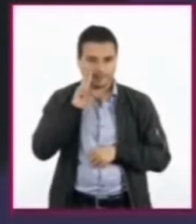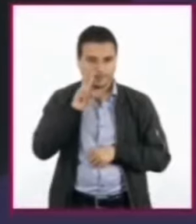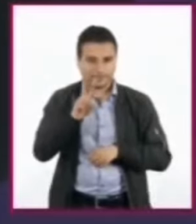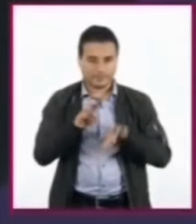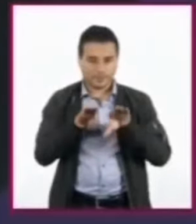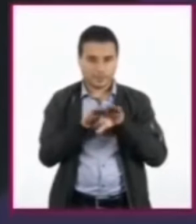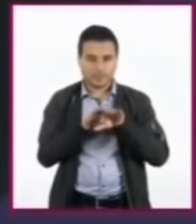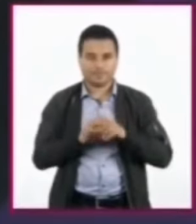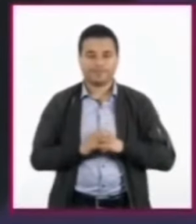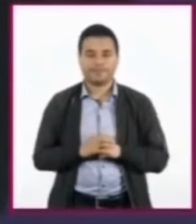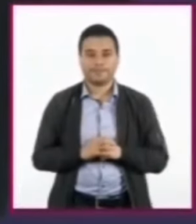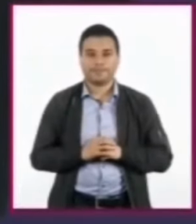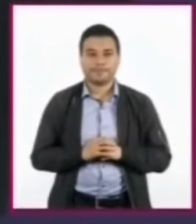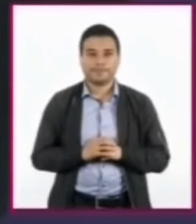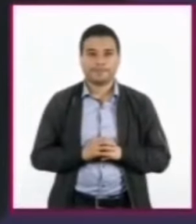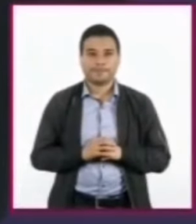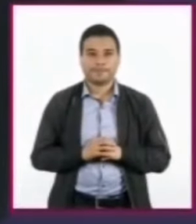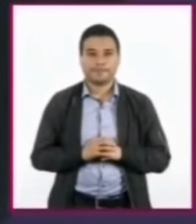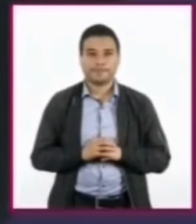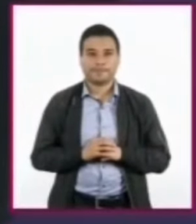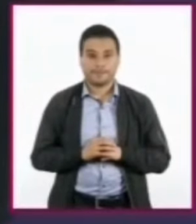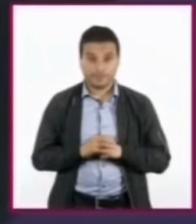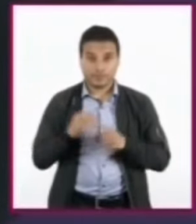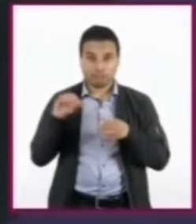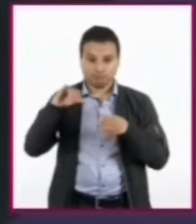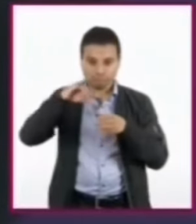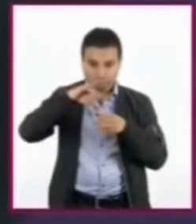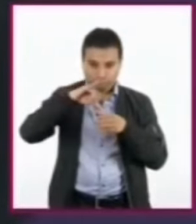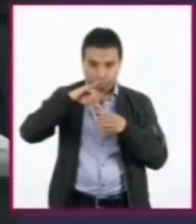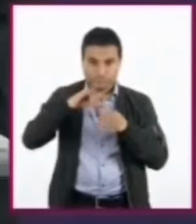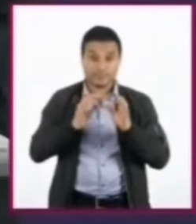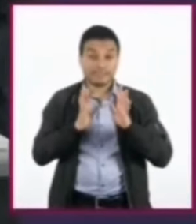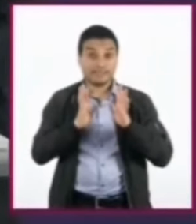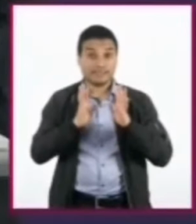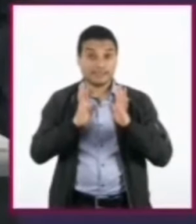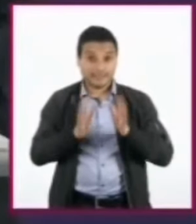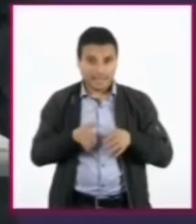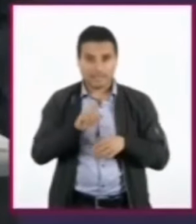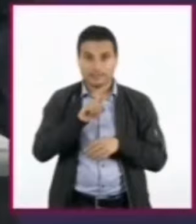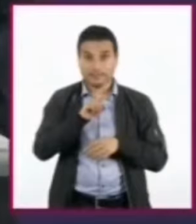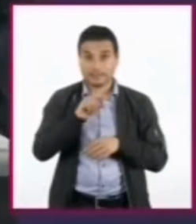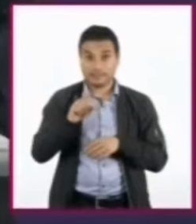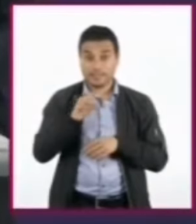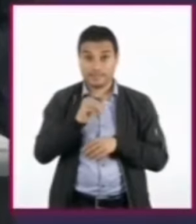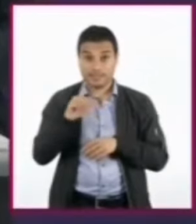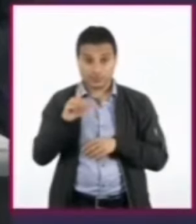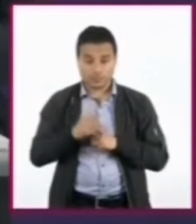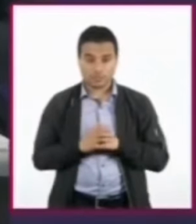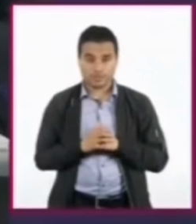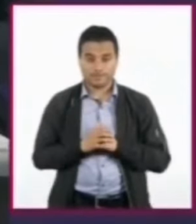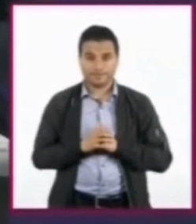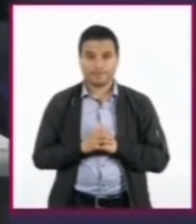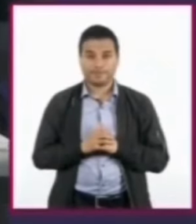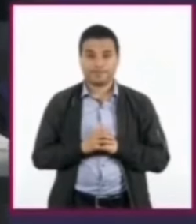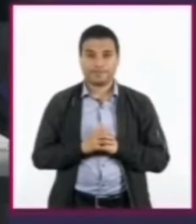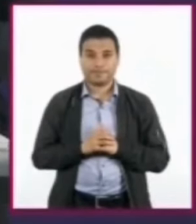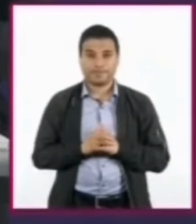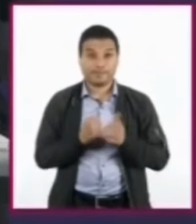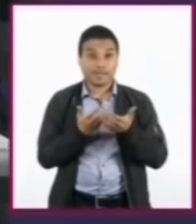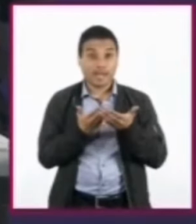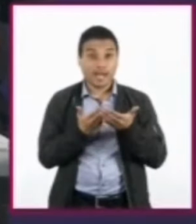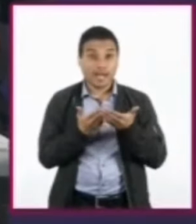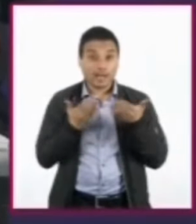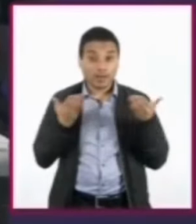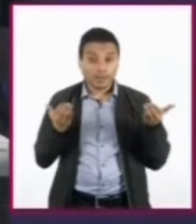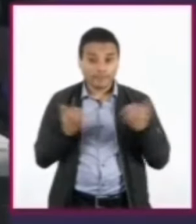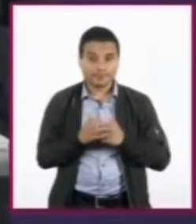este proceso. Una vez que la maestra ya pone los 100 mililitros de agua, vamos a proceder